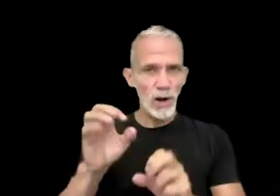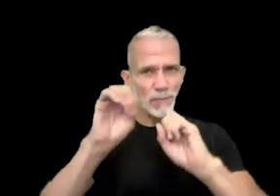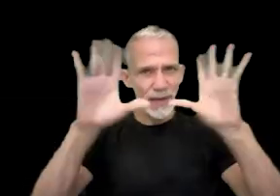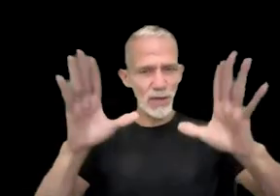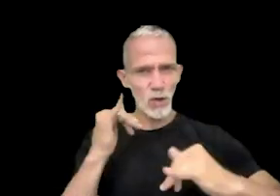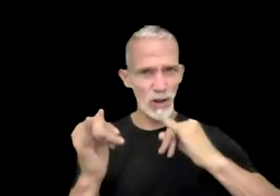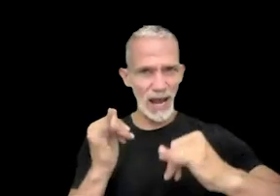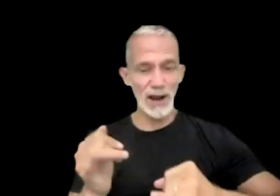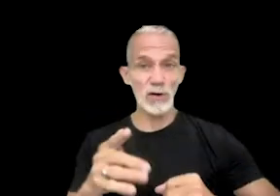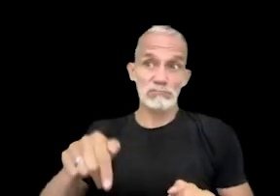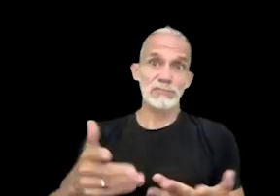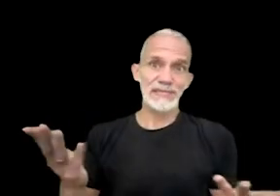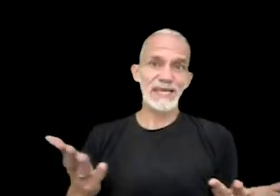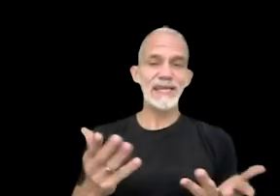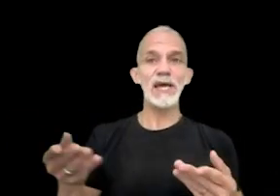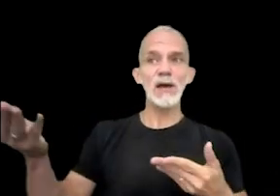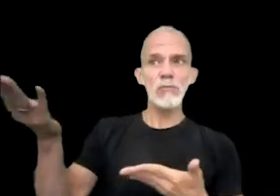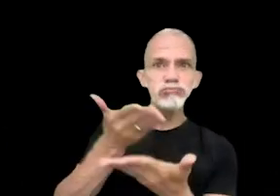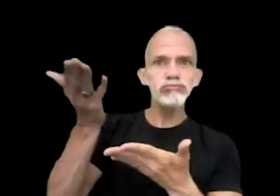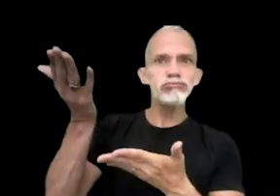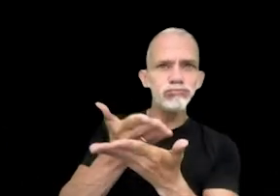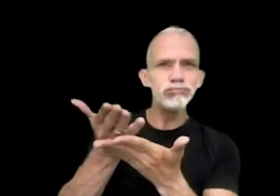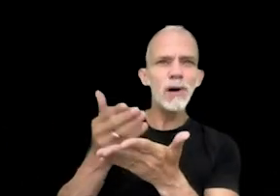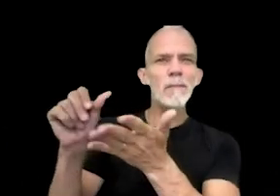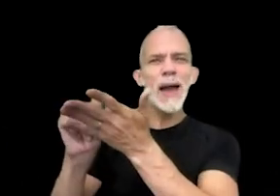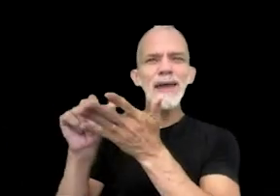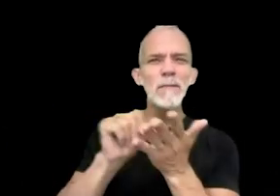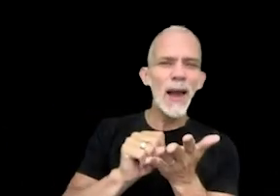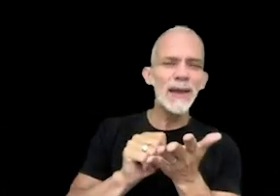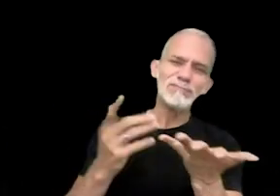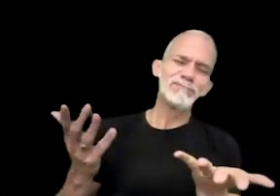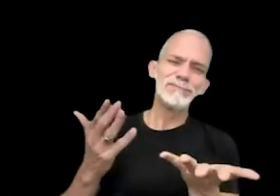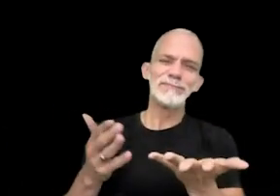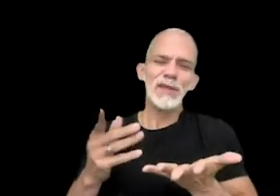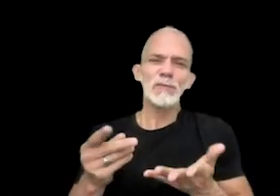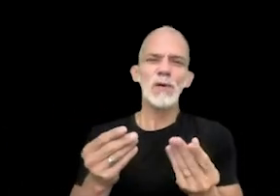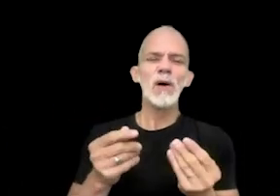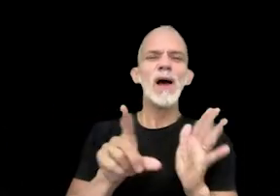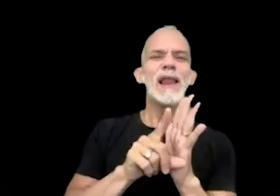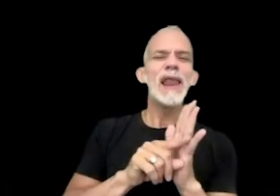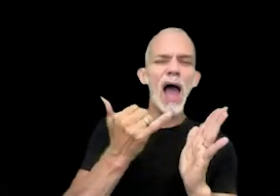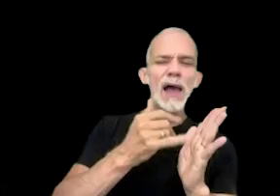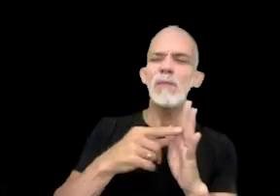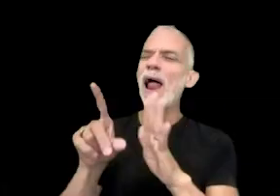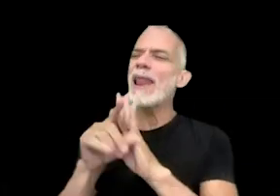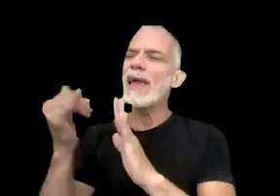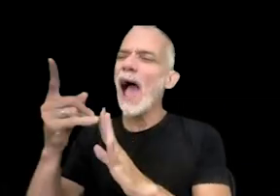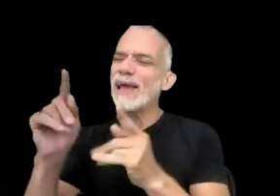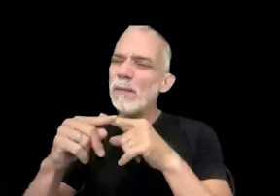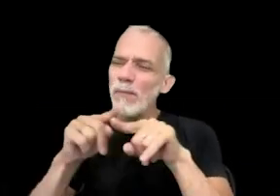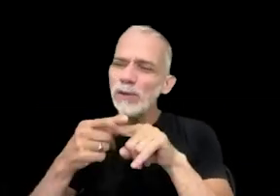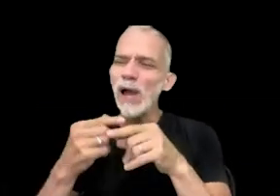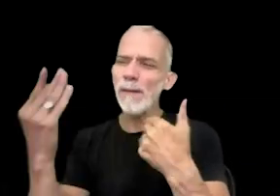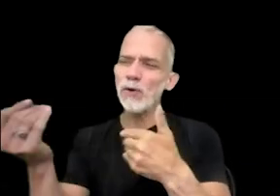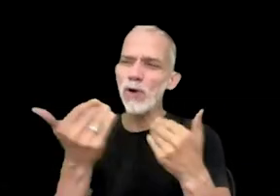Y en esta suerte de cooperación, que en realidad es más bien un apuntalamiento de carácter político